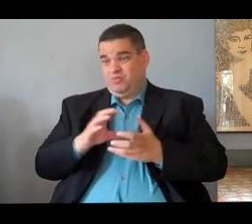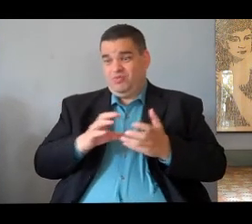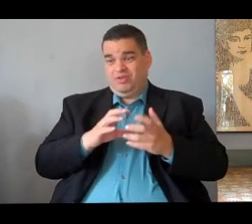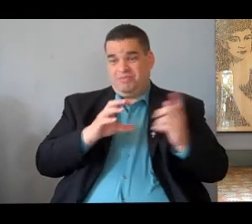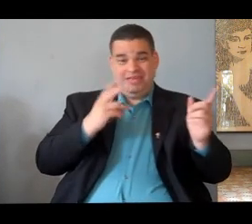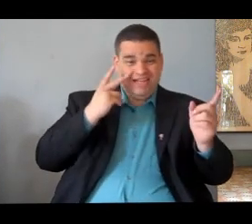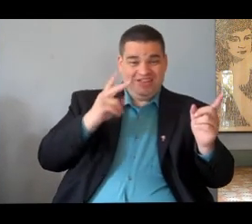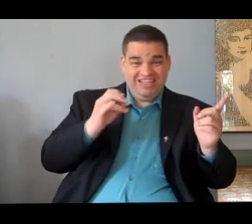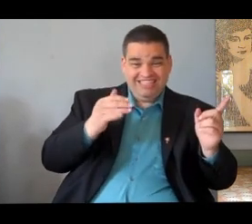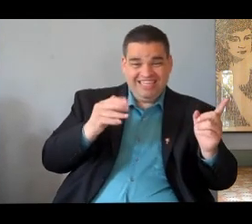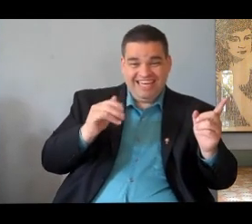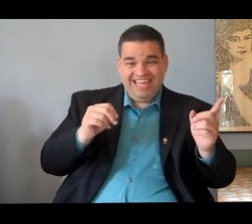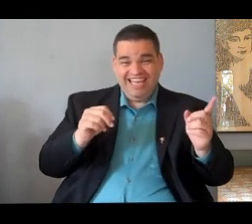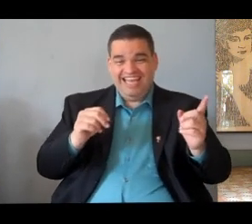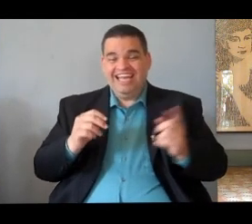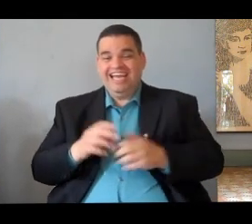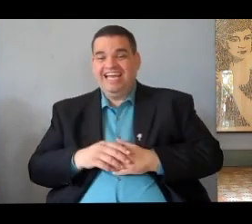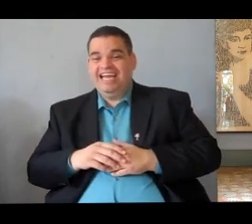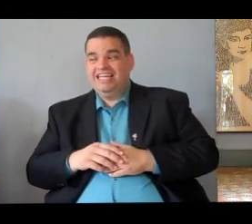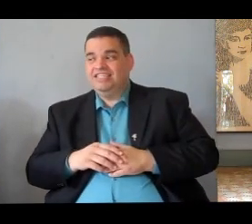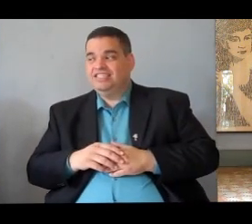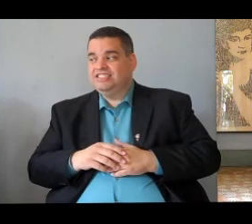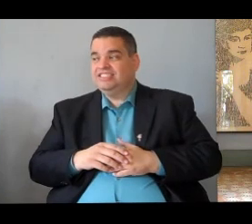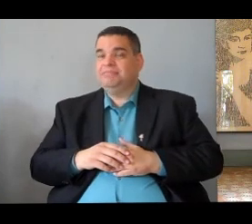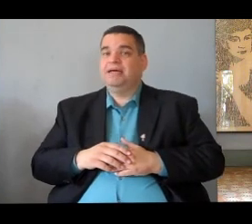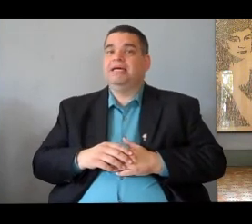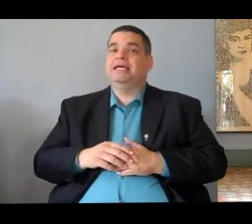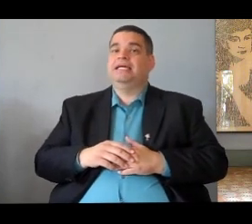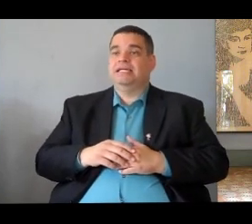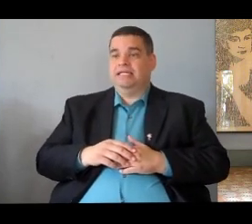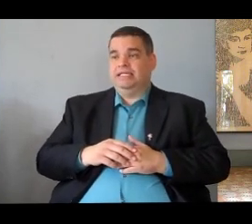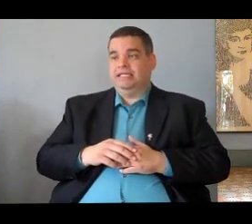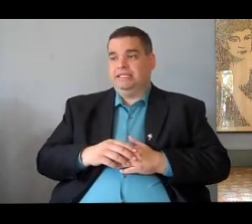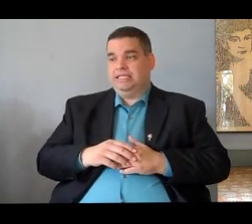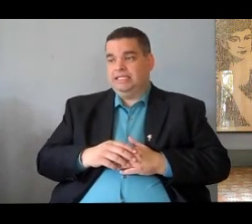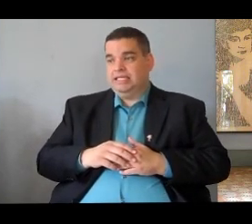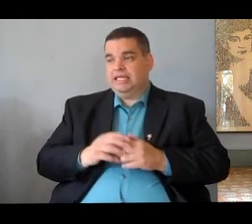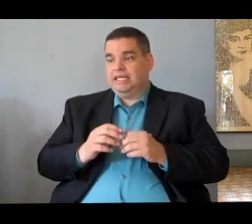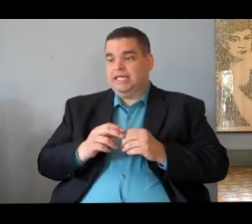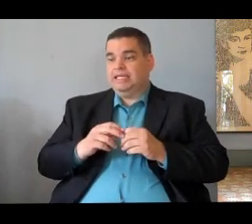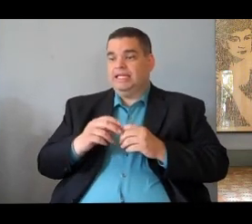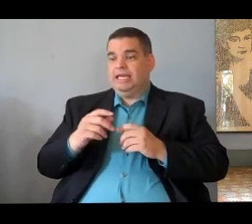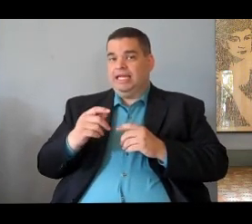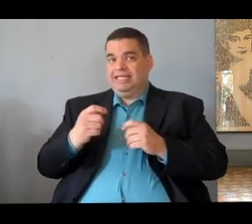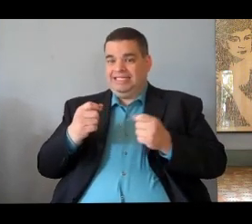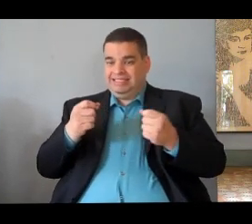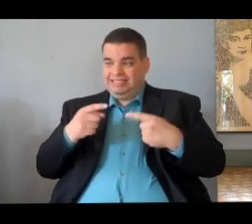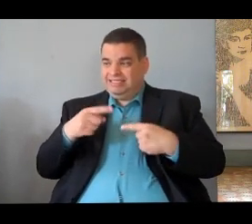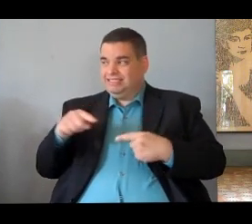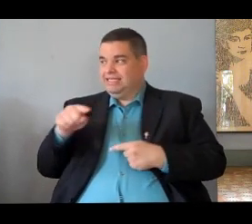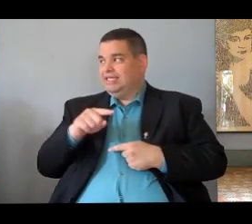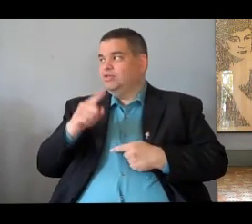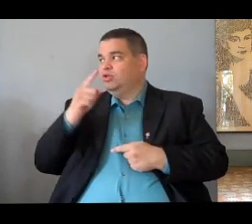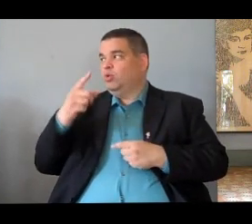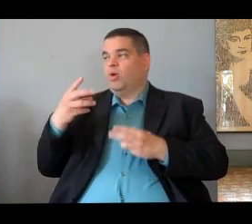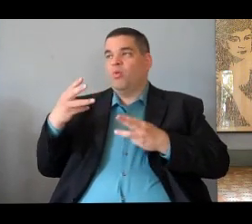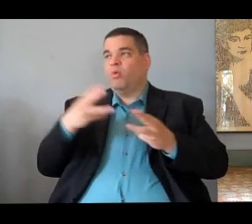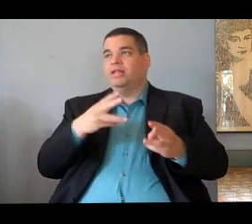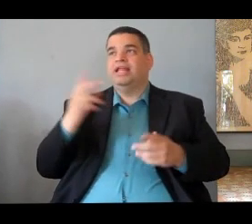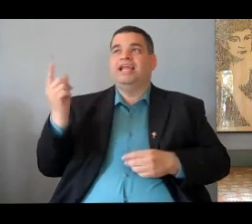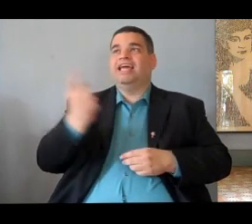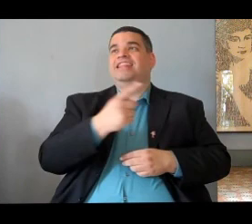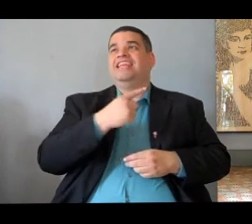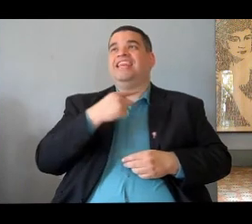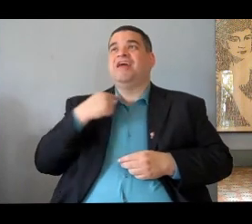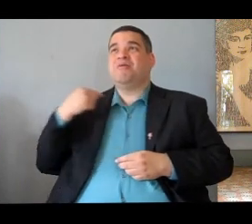mirando a Chena acá. Si se pasa un poquito, ya sabe que tiene que dar un poquito para atrás y ahí está. Pero es güey, tienen que dar la